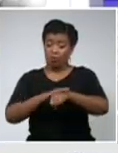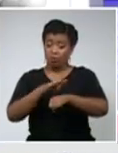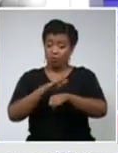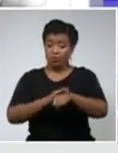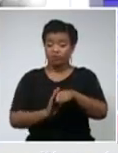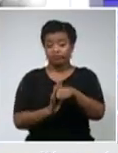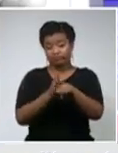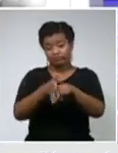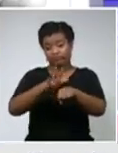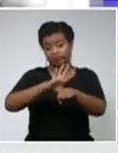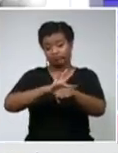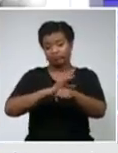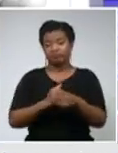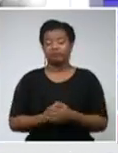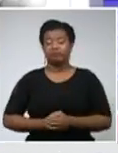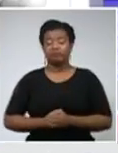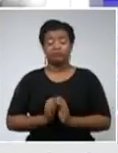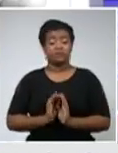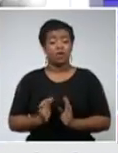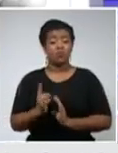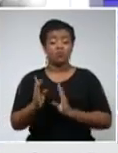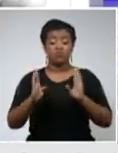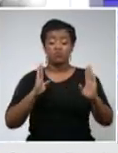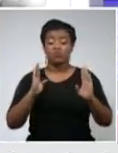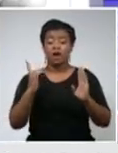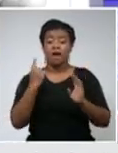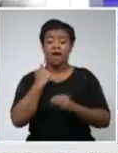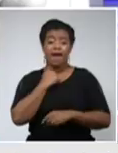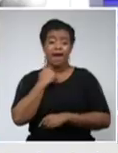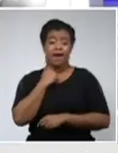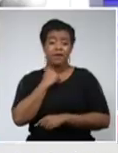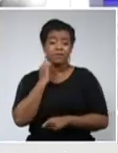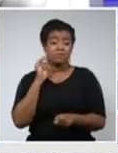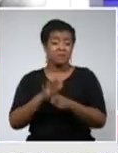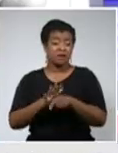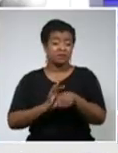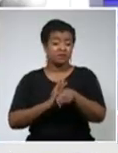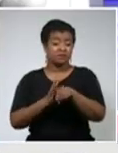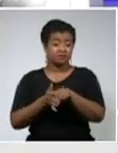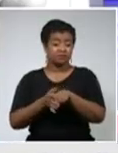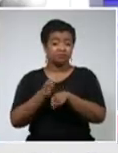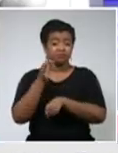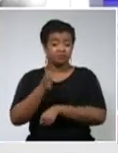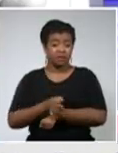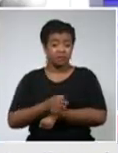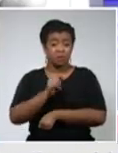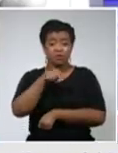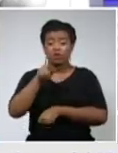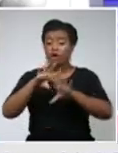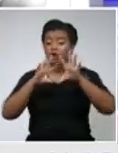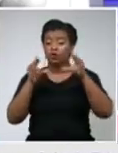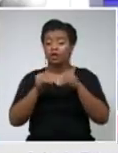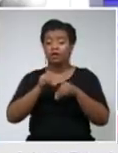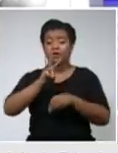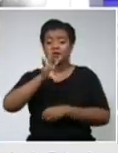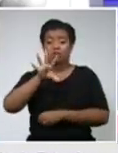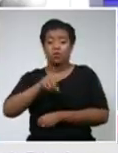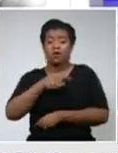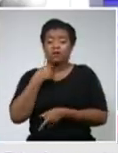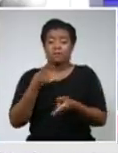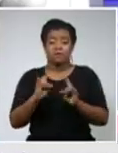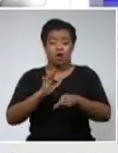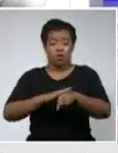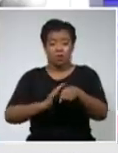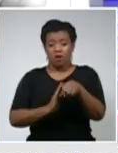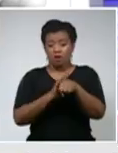enfermedad. A casi un año del inicio de la pandemia, 350 decesos como consecuencia de la enfermedad. Cifras